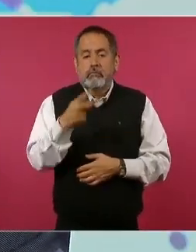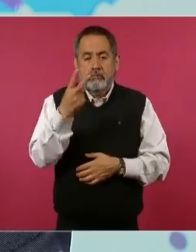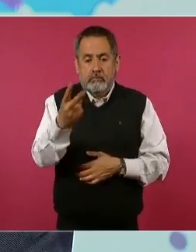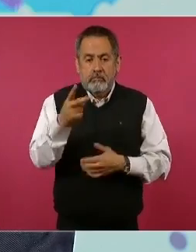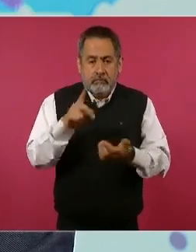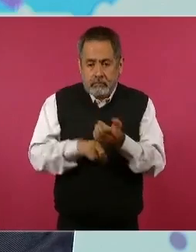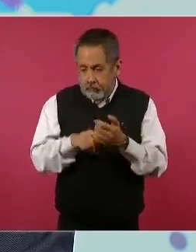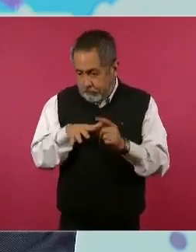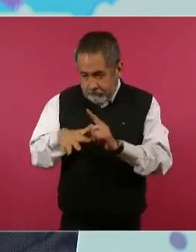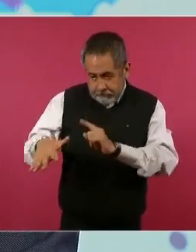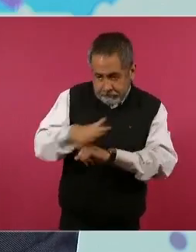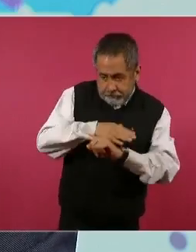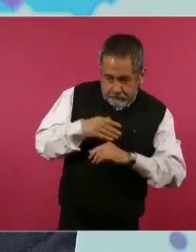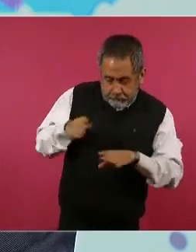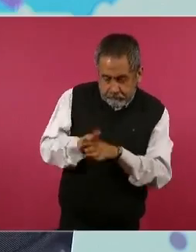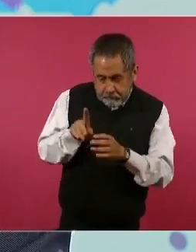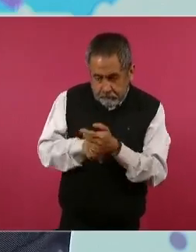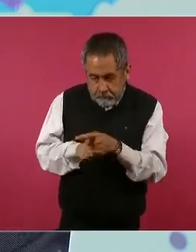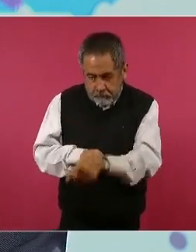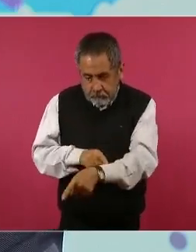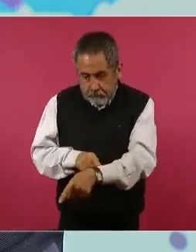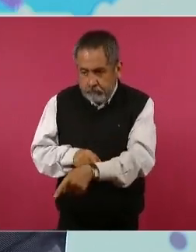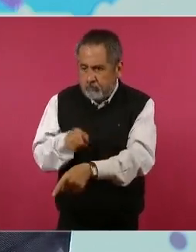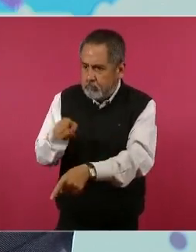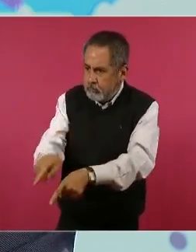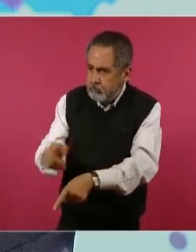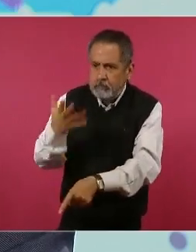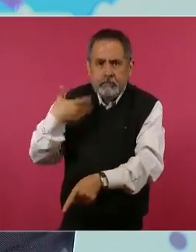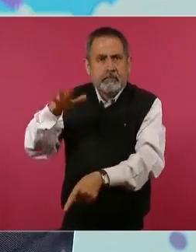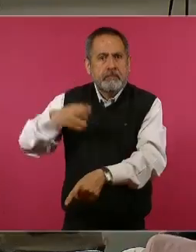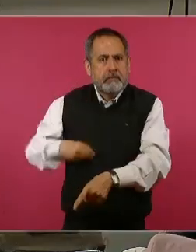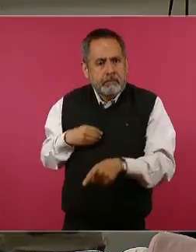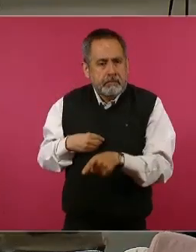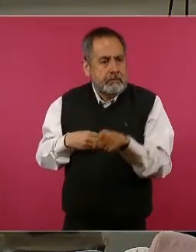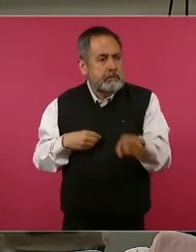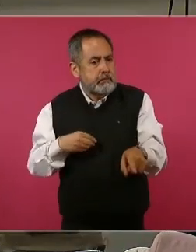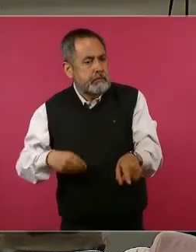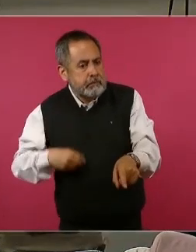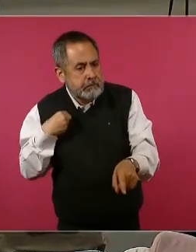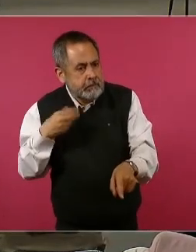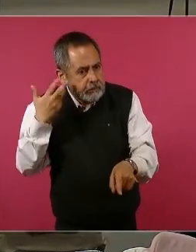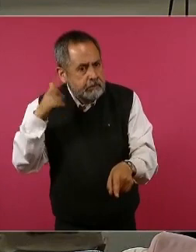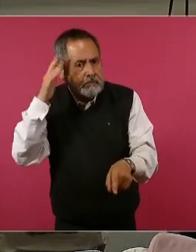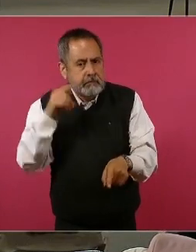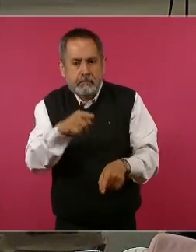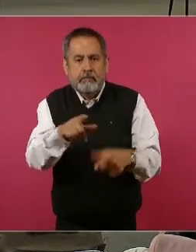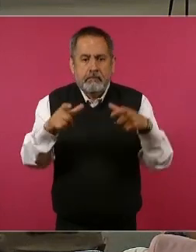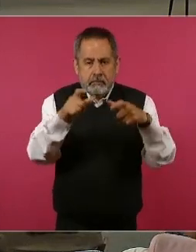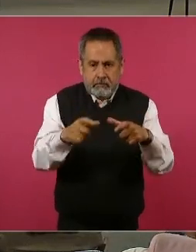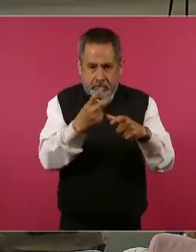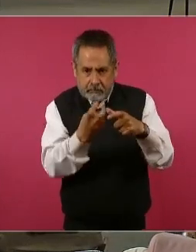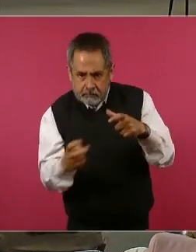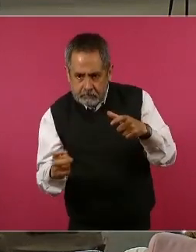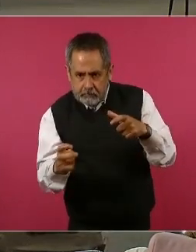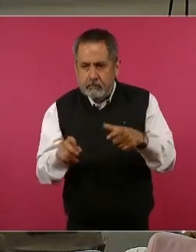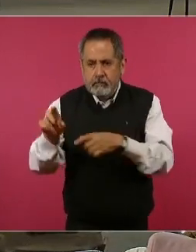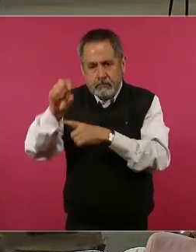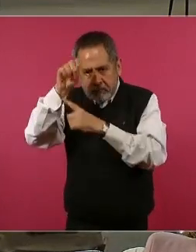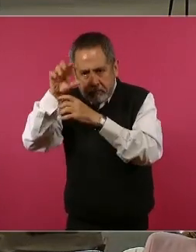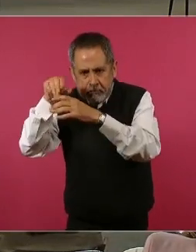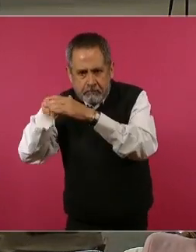rasgos naturales asociados con la presencia de grupos humanos, como cenotes, cuevas,